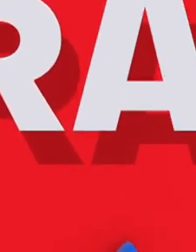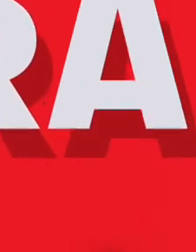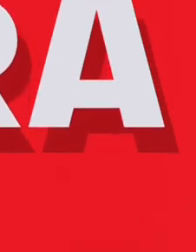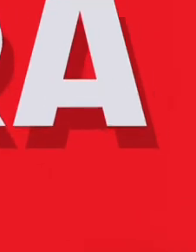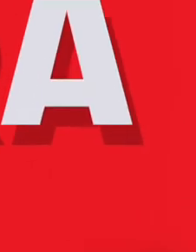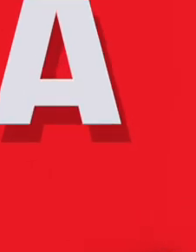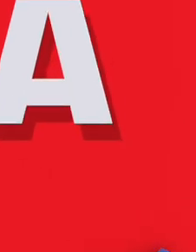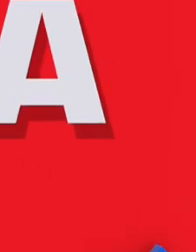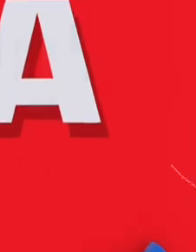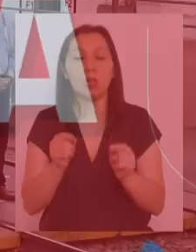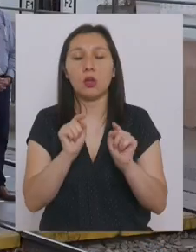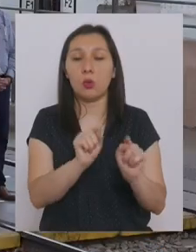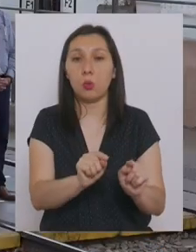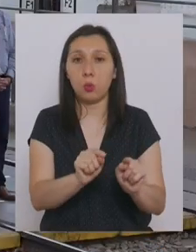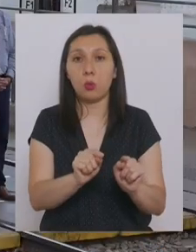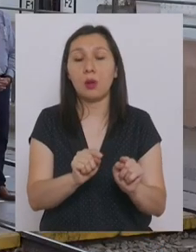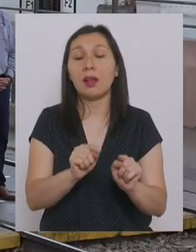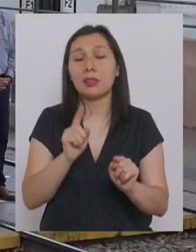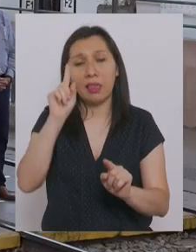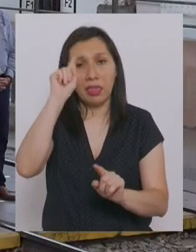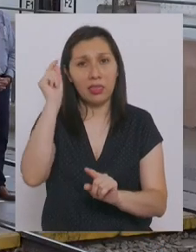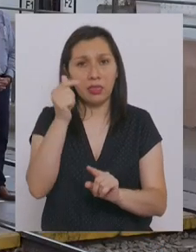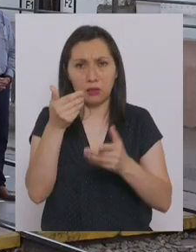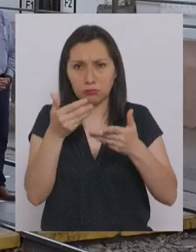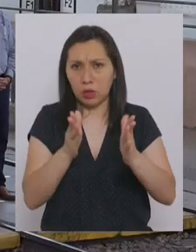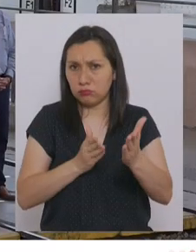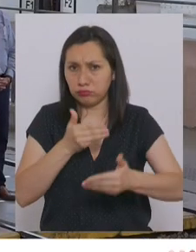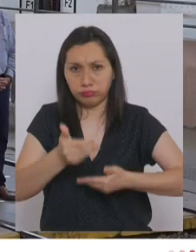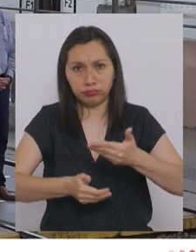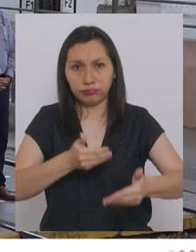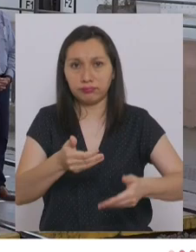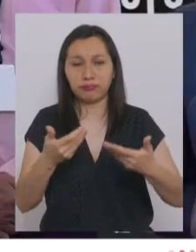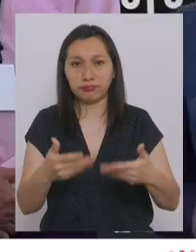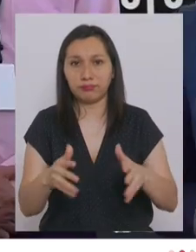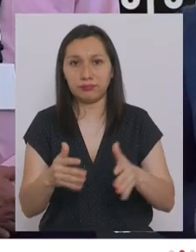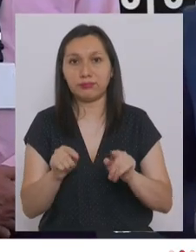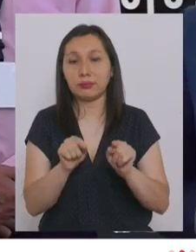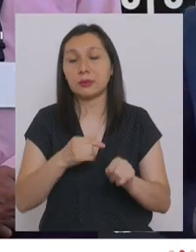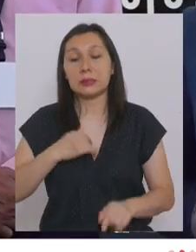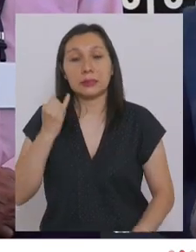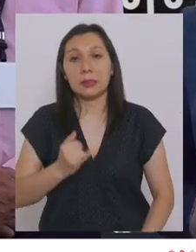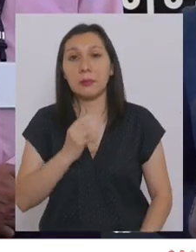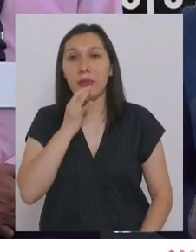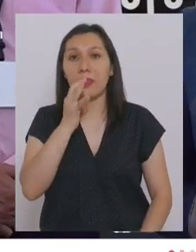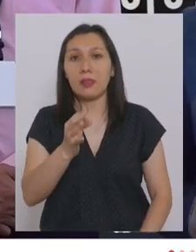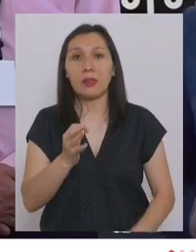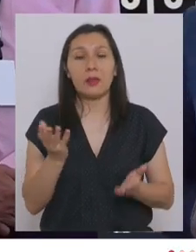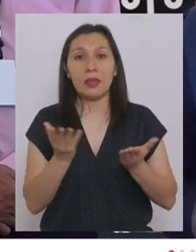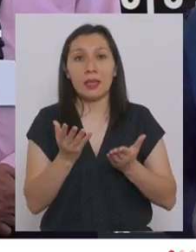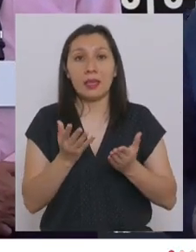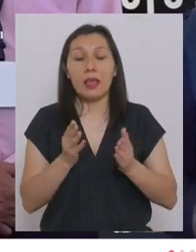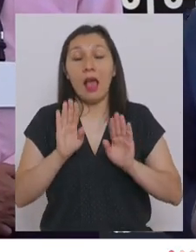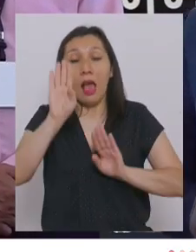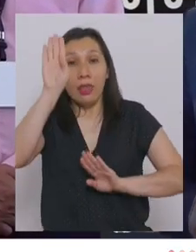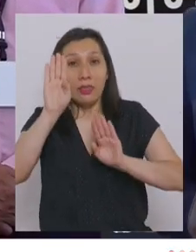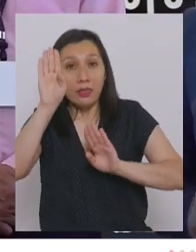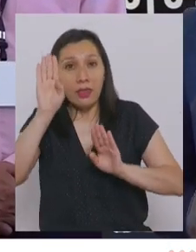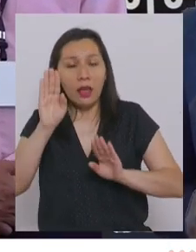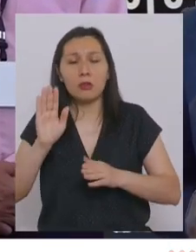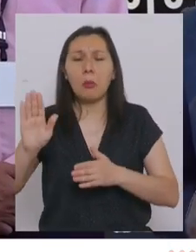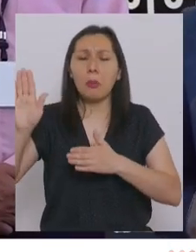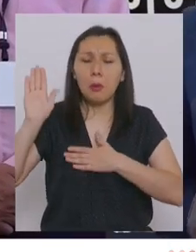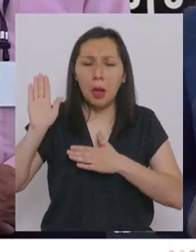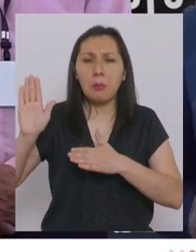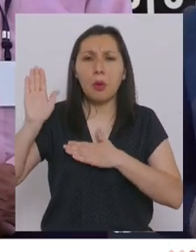ahora. Vamos de inmediato con el presidente Sebastián Piñera, que está realizando un balance del programa Chile sobre ruedas. Escuchamos al mandatario.